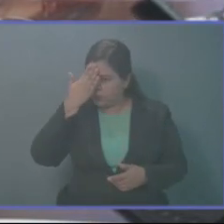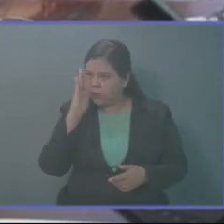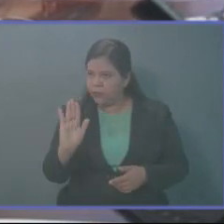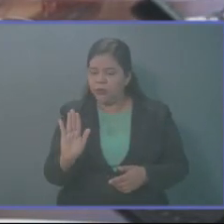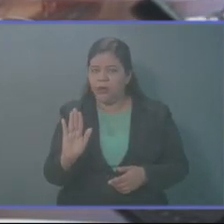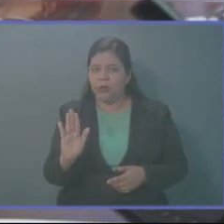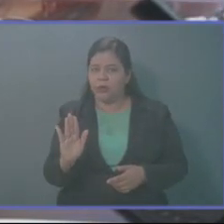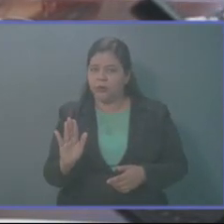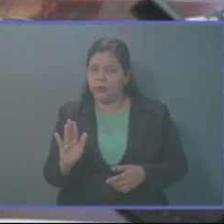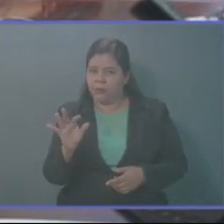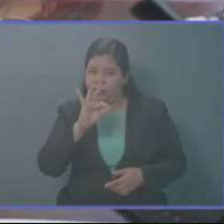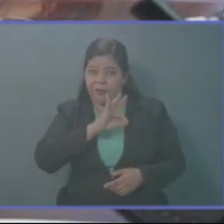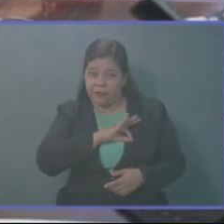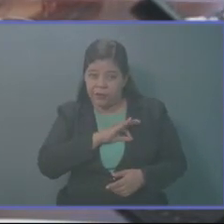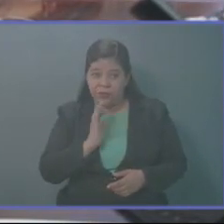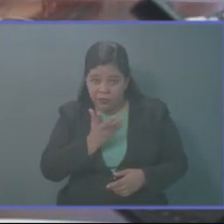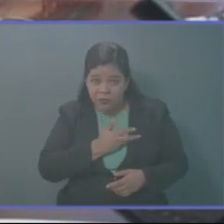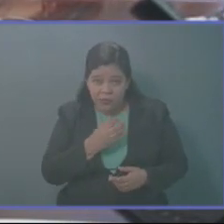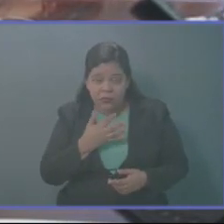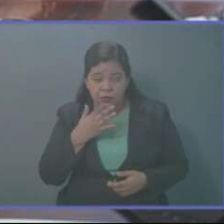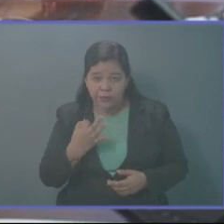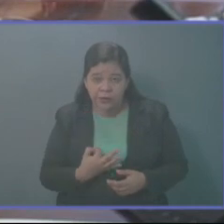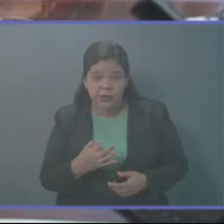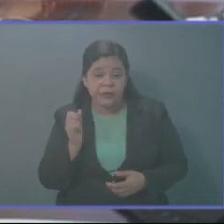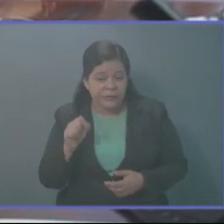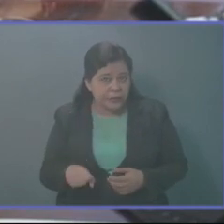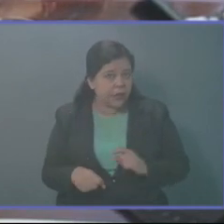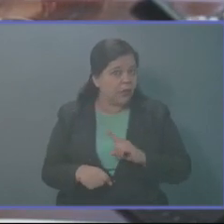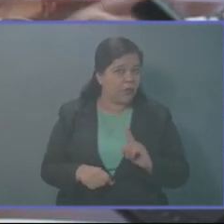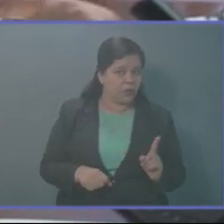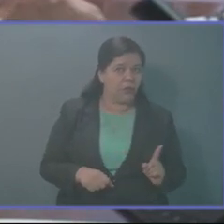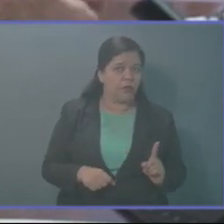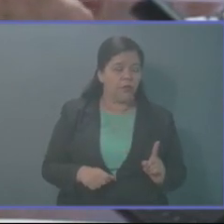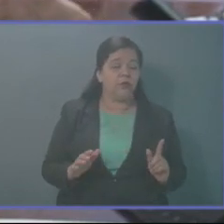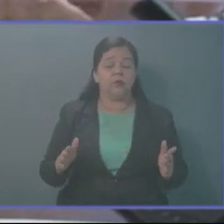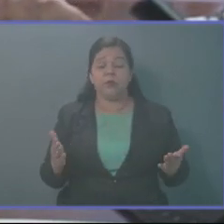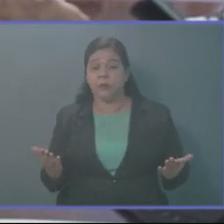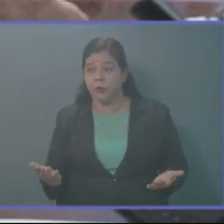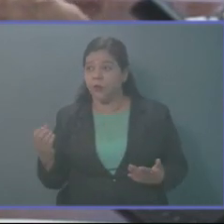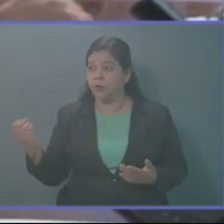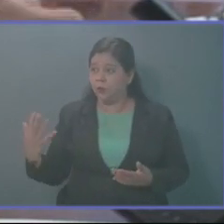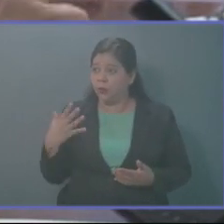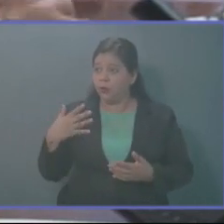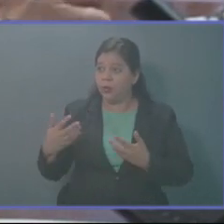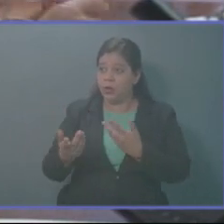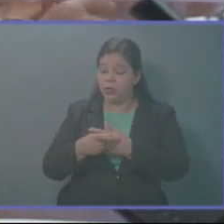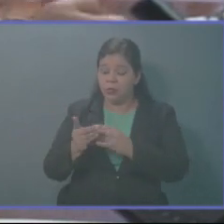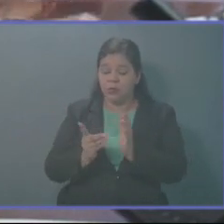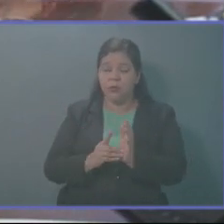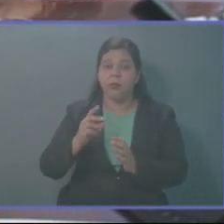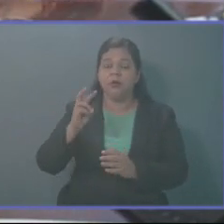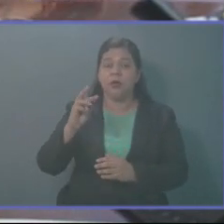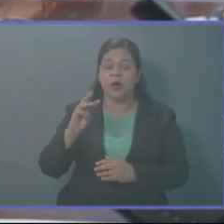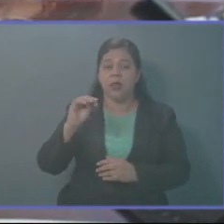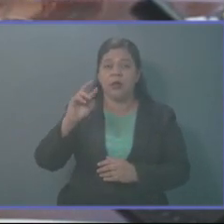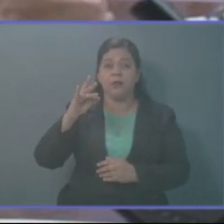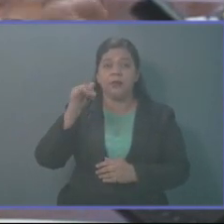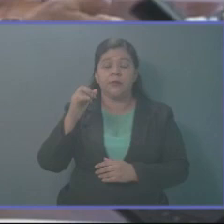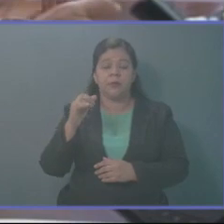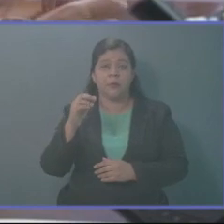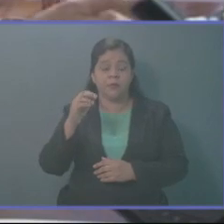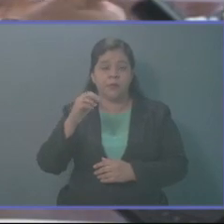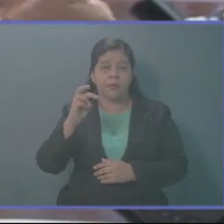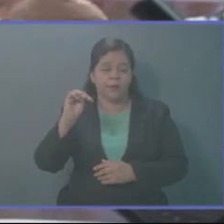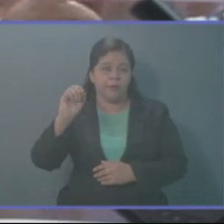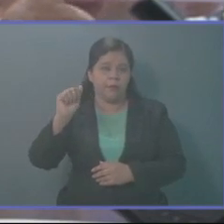bien. Y viene, ajá, correcto, como dice la colega Margarita, viene el invierno. Entonces,